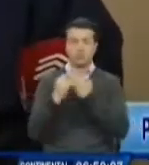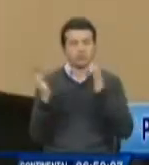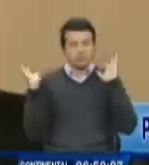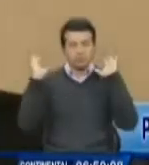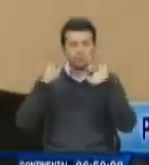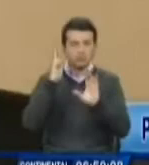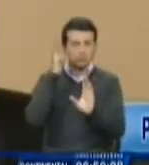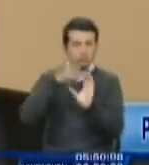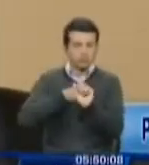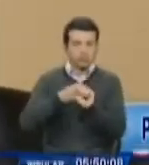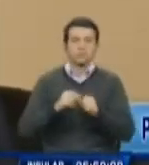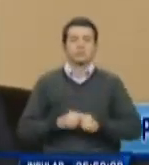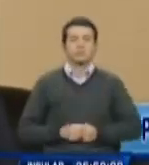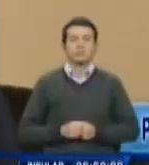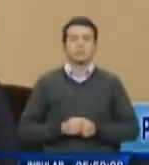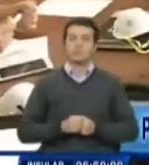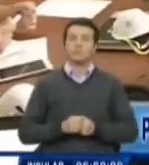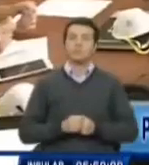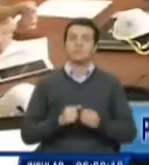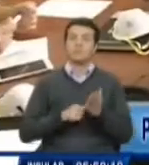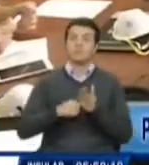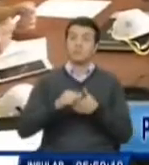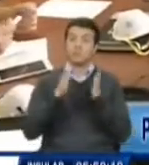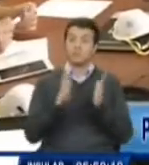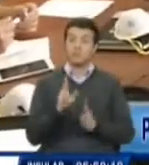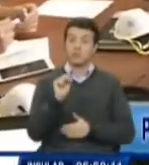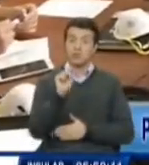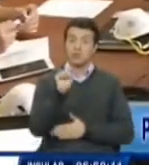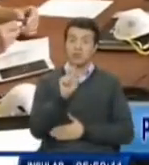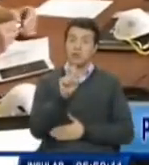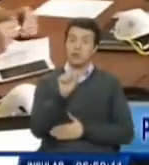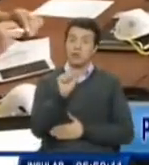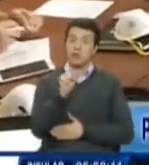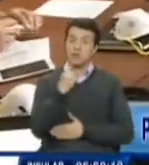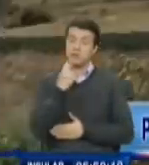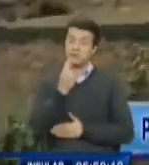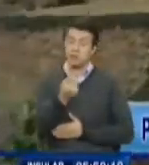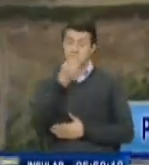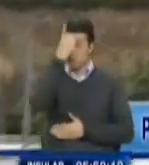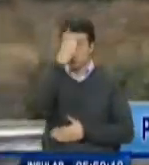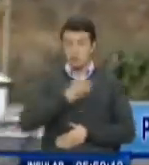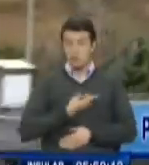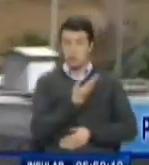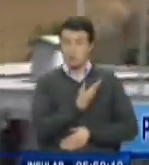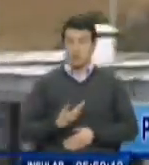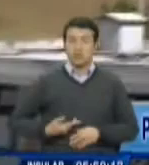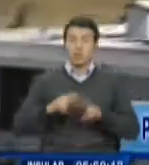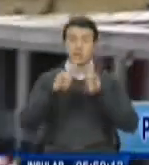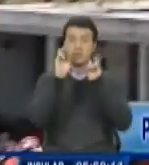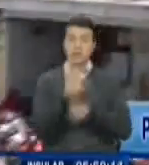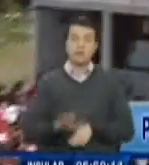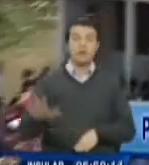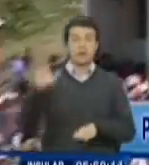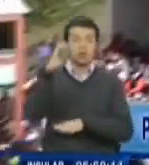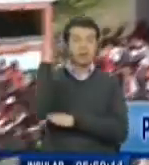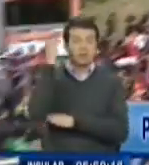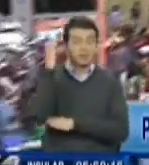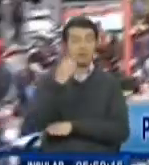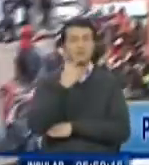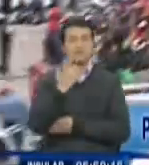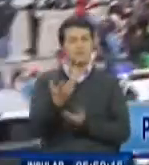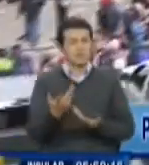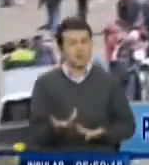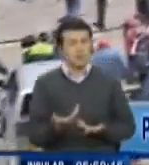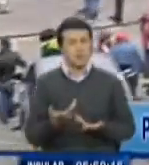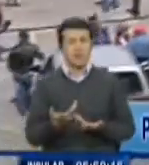educativos en el encuentro el ministro nada también pidió no politizar el decreto ejecutivo sobre el estado de excepción y porque